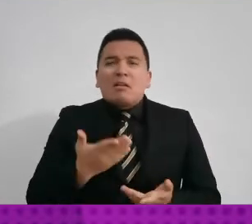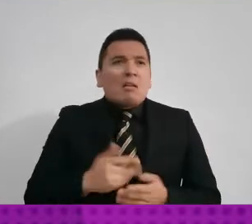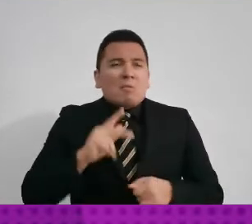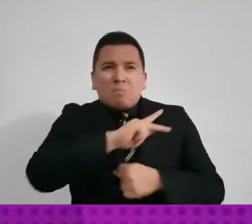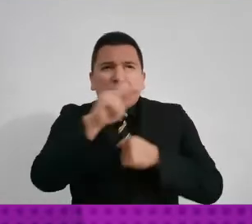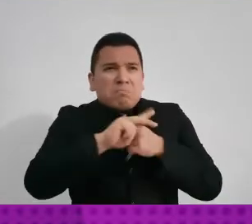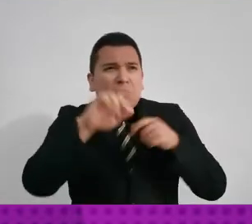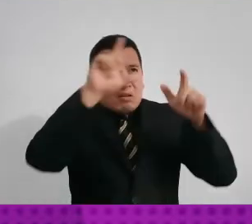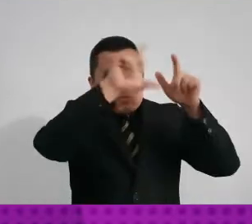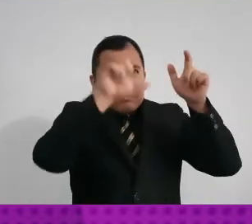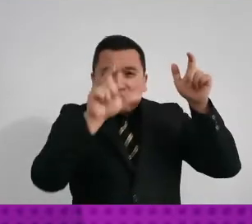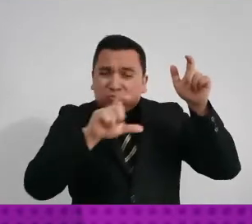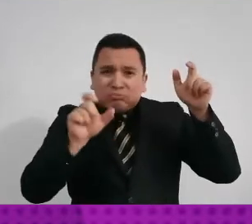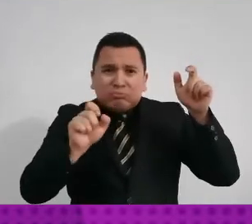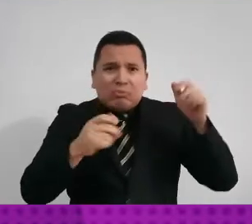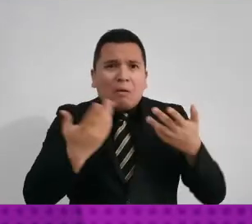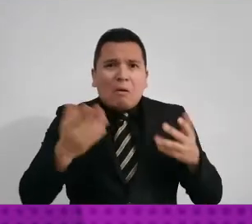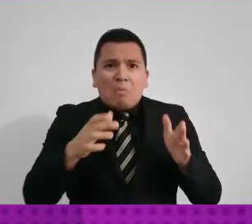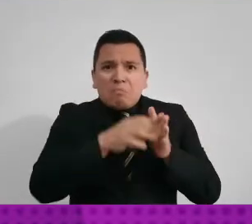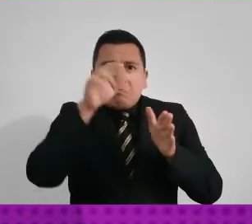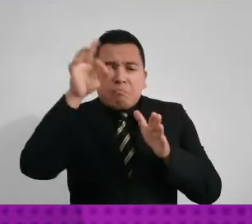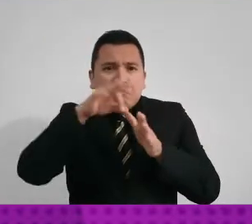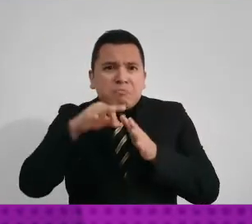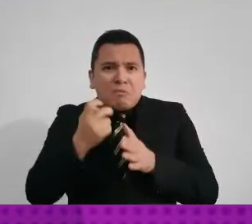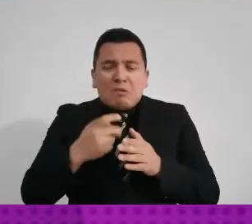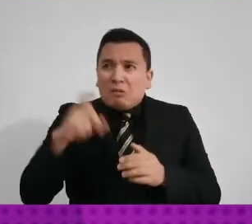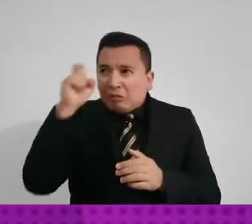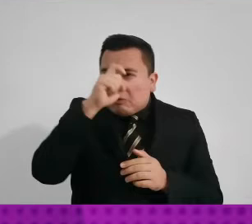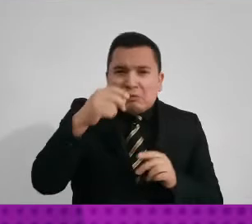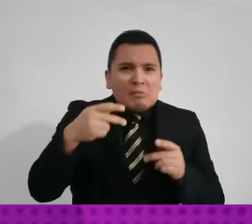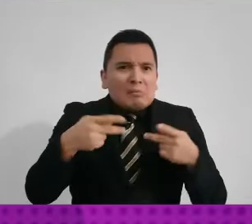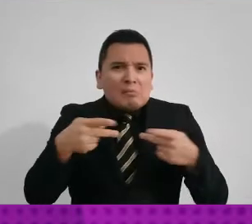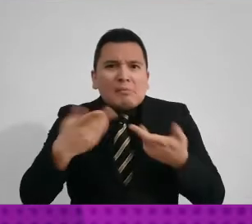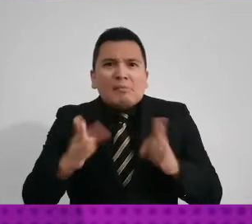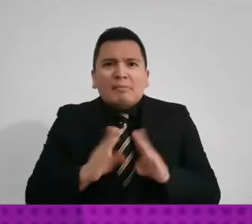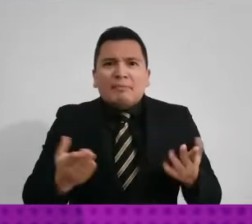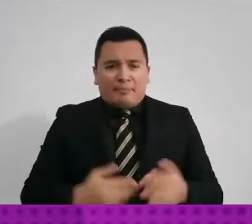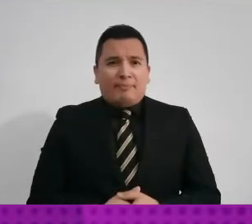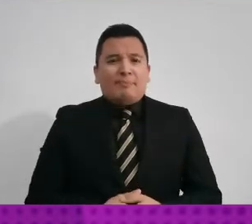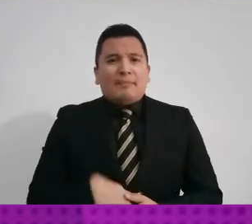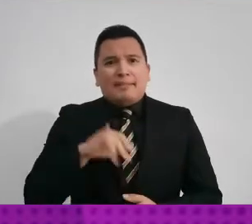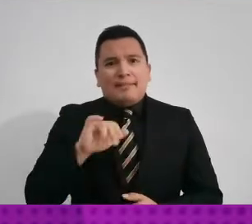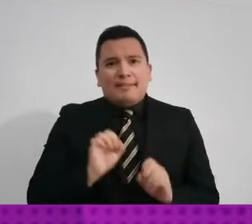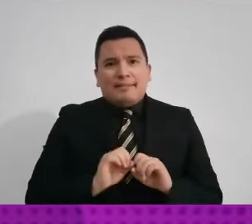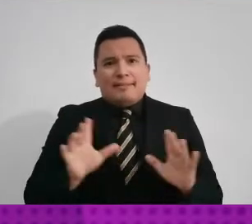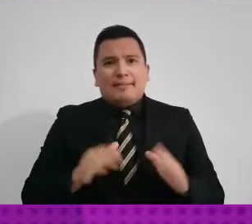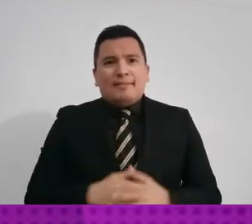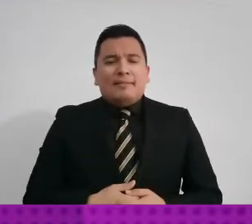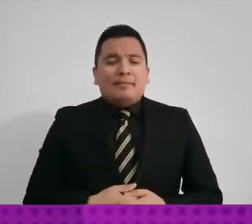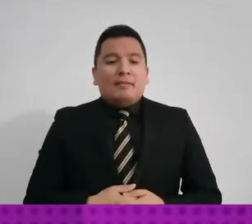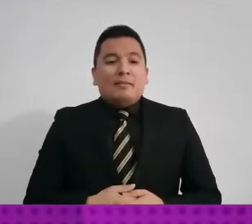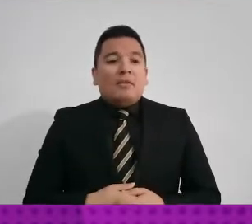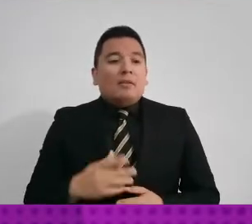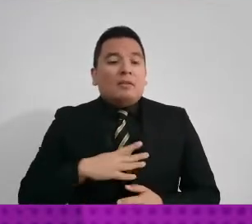más grandes o la más grande que se ha organizado en este país en materia de logística. Sí, efectivamente, será